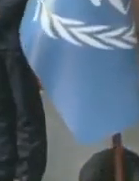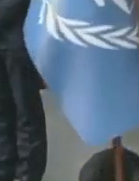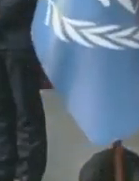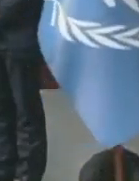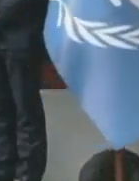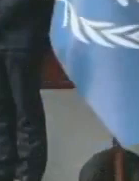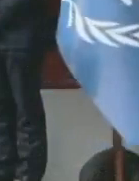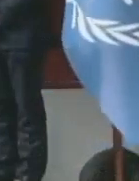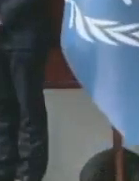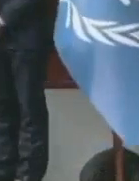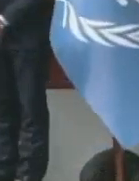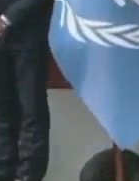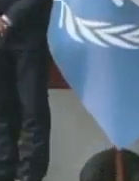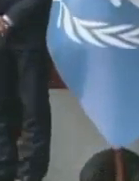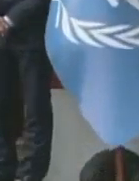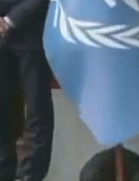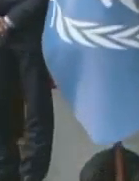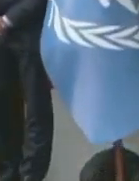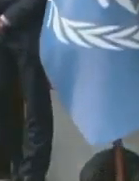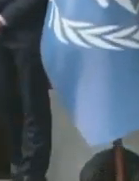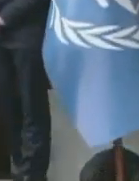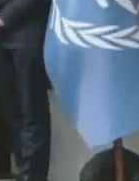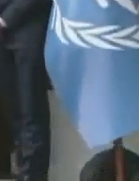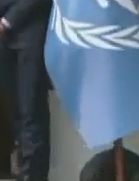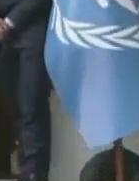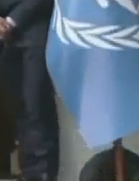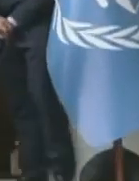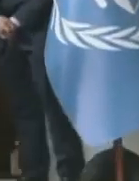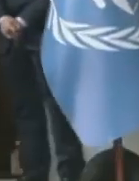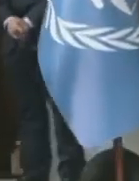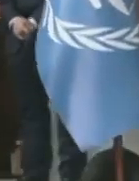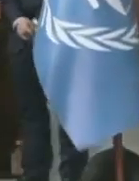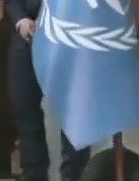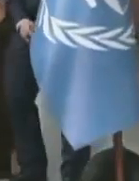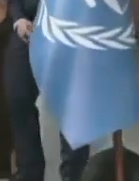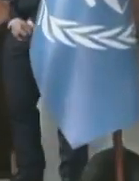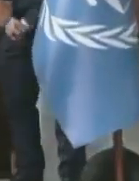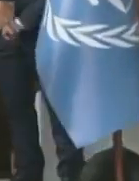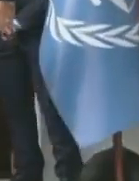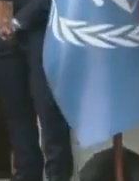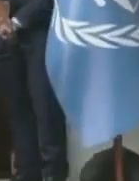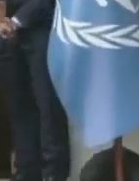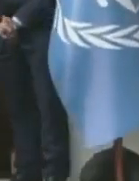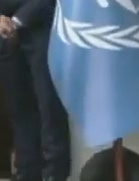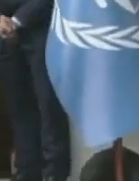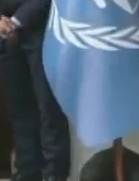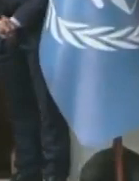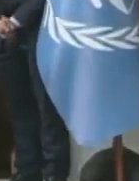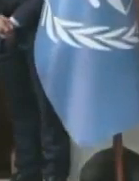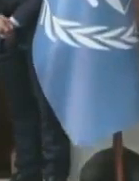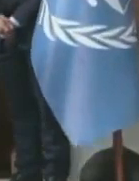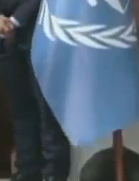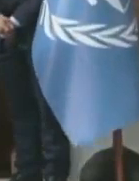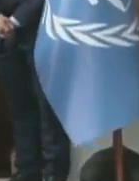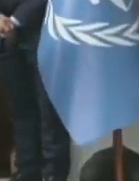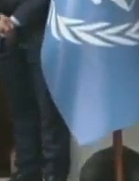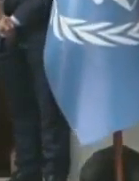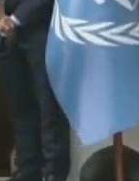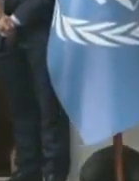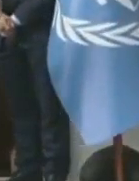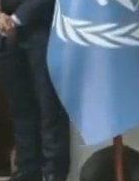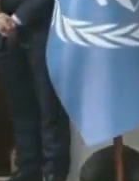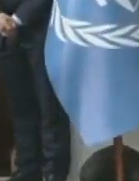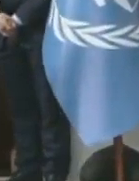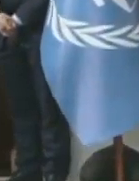y su garantía aquí vemos la despedida bastante ha sido este una ardua tarea una agenda